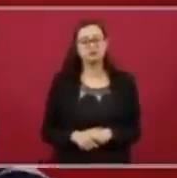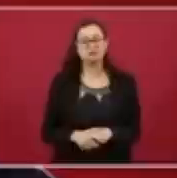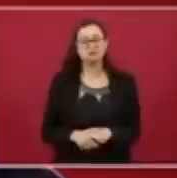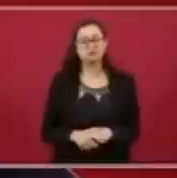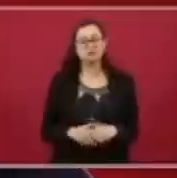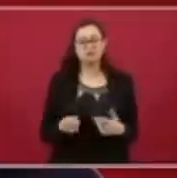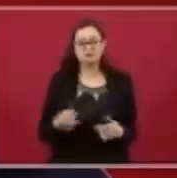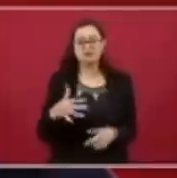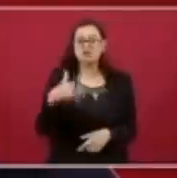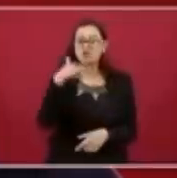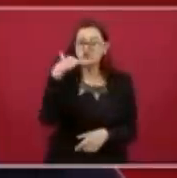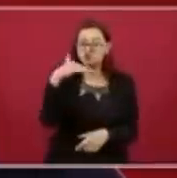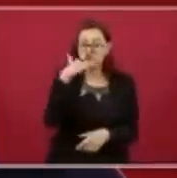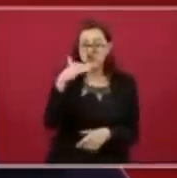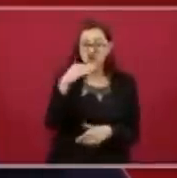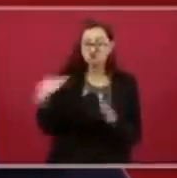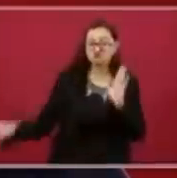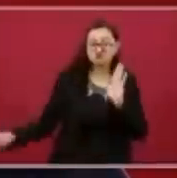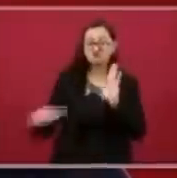la corrupción.